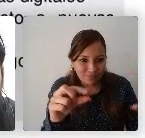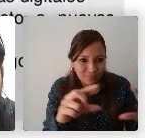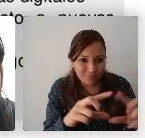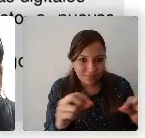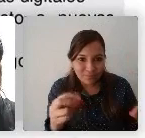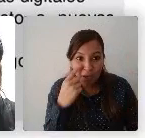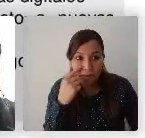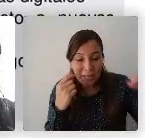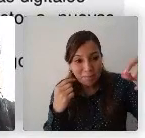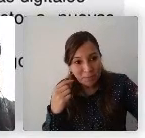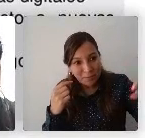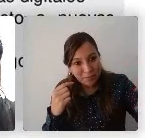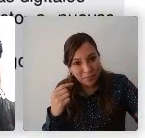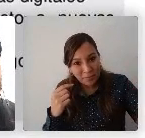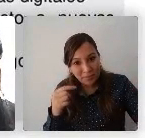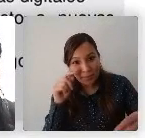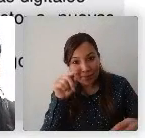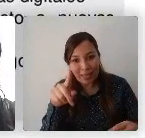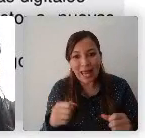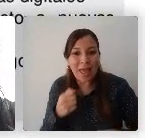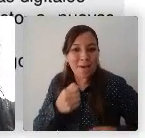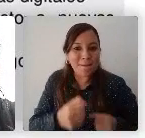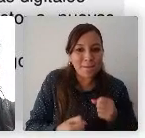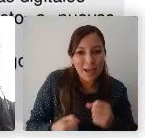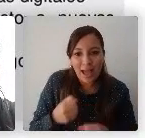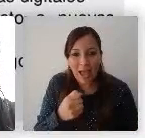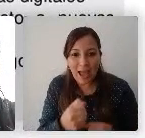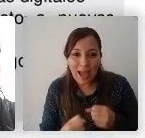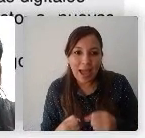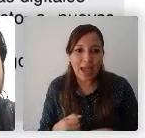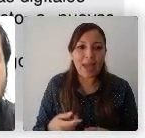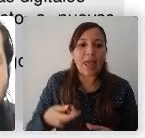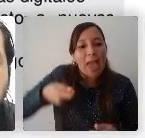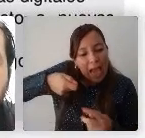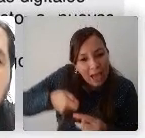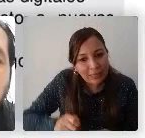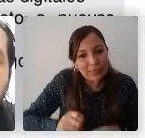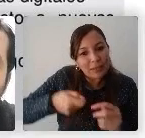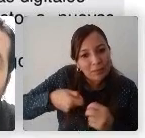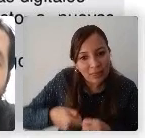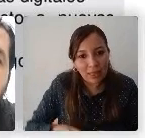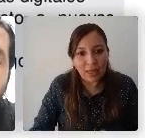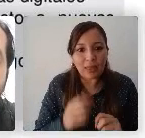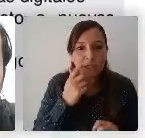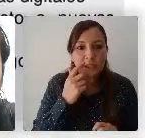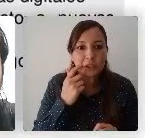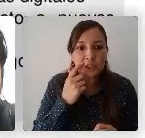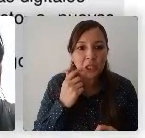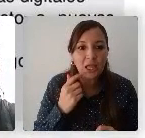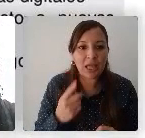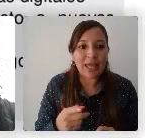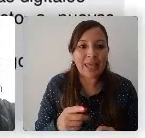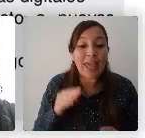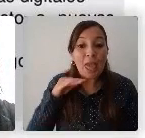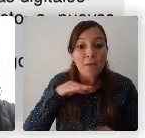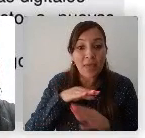¿no? De espacios sostenibles, ¿no? Al aire libre, poder practicar actividades al aire libre y como mencionaba, ¿no? Que el viaje sea también un